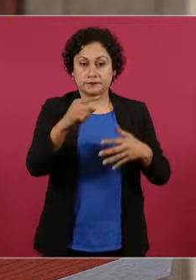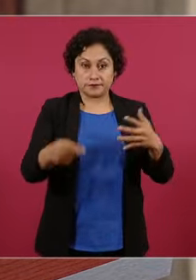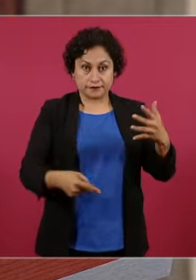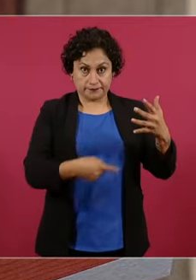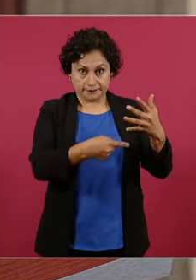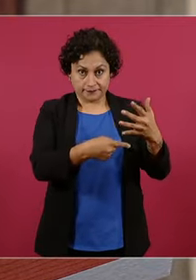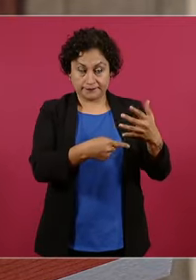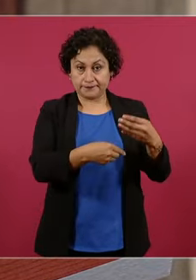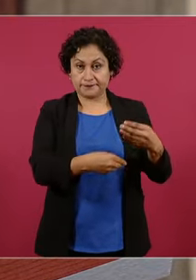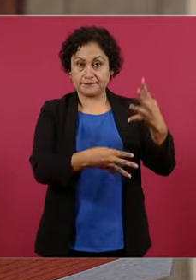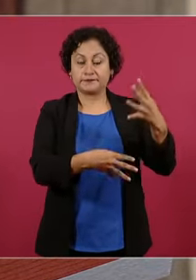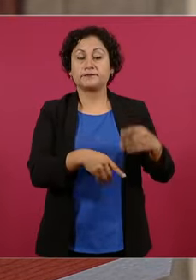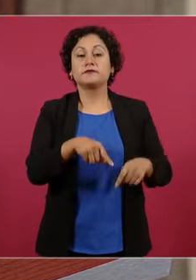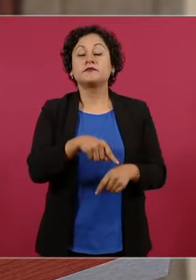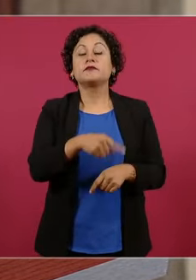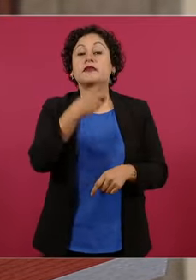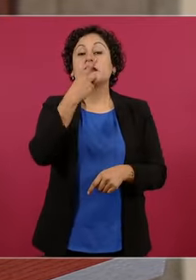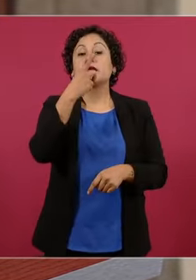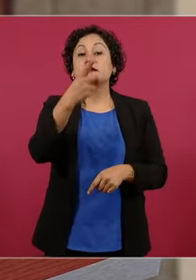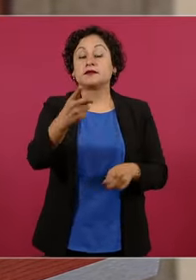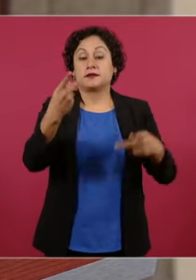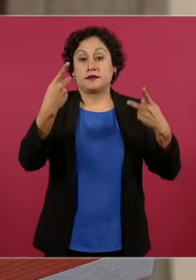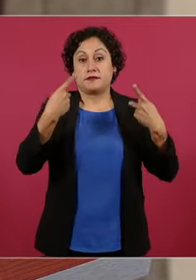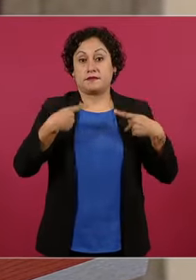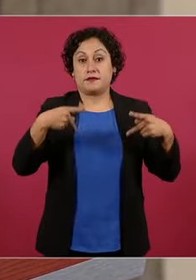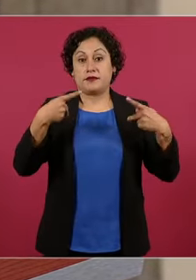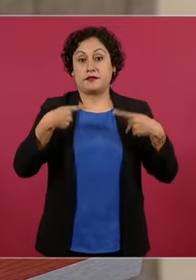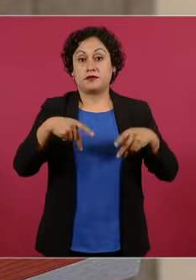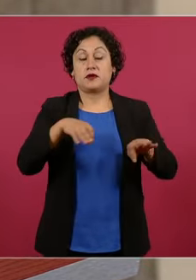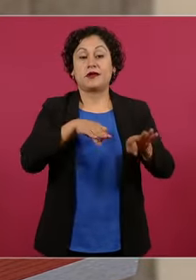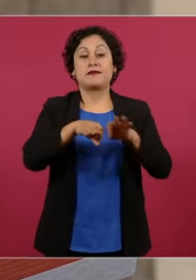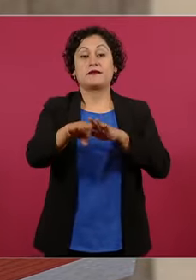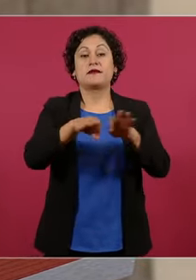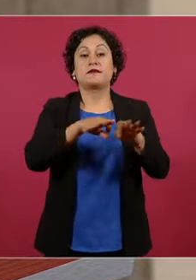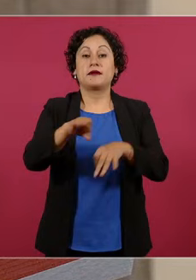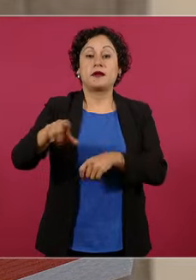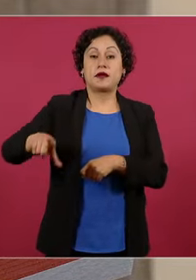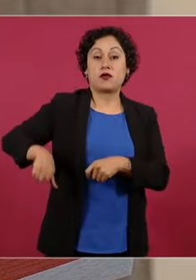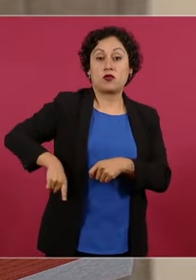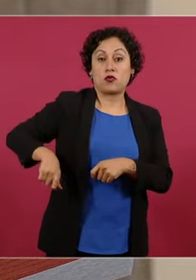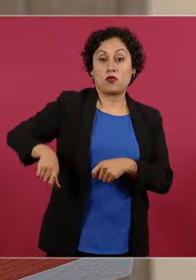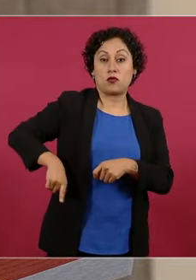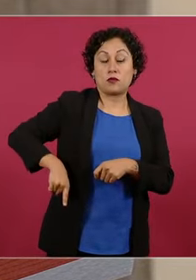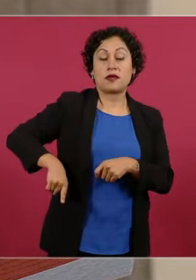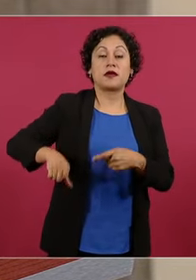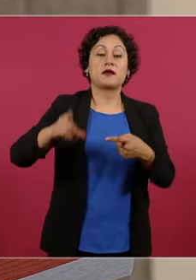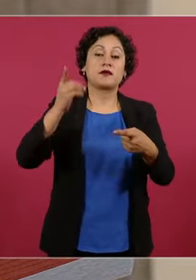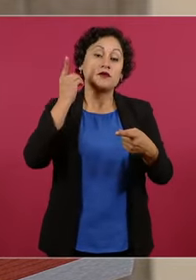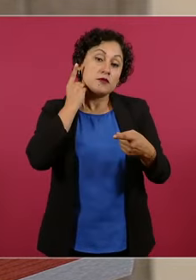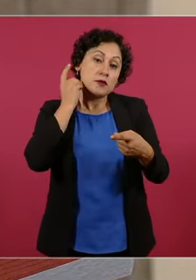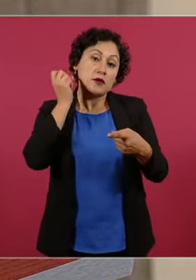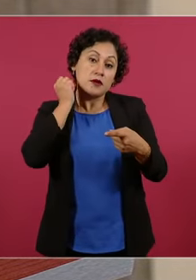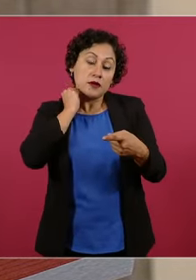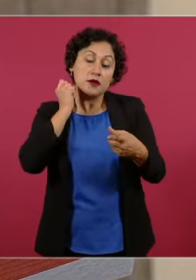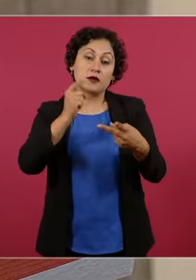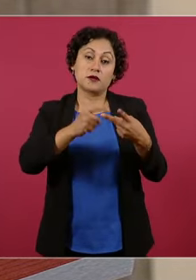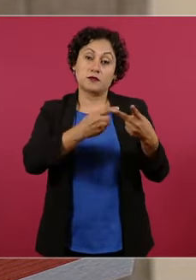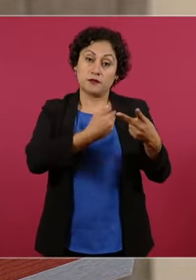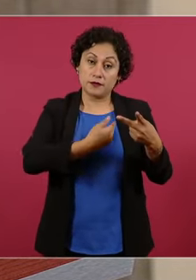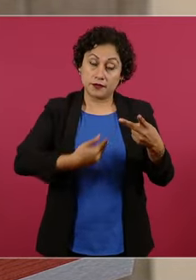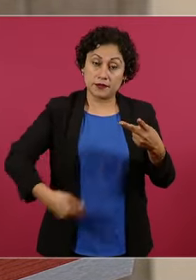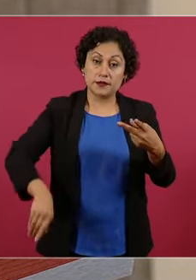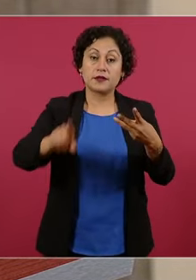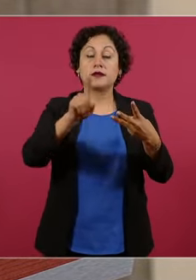Las personas del servicio público de los tres niveles de gobierno deben abstenerse de utilizar